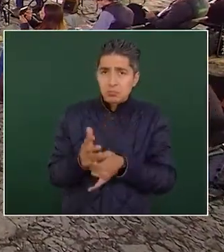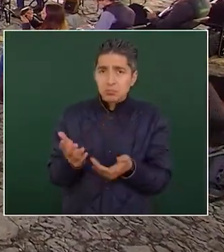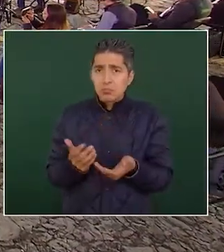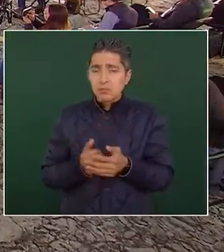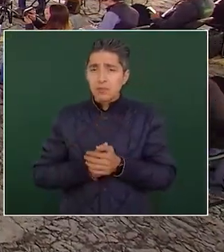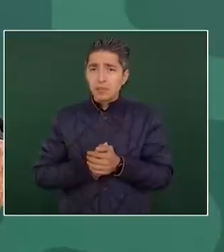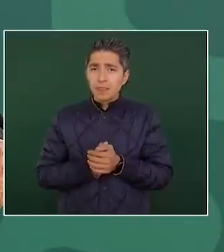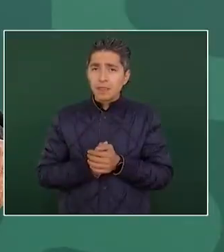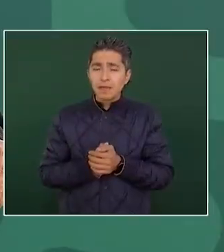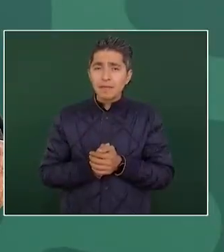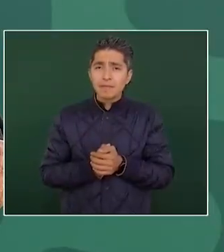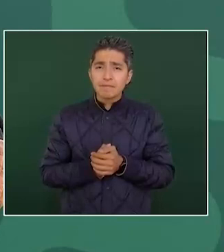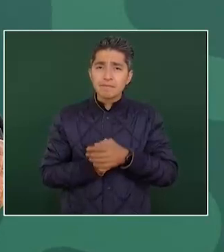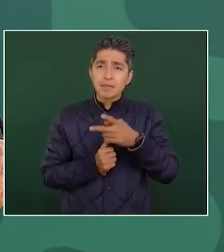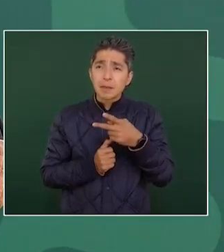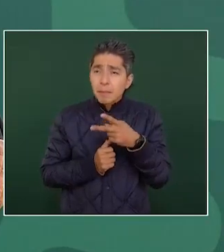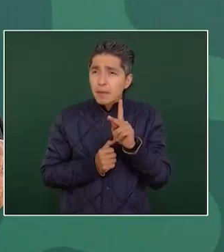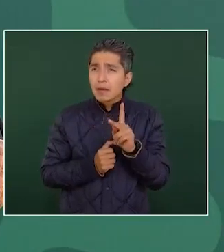Pero ya,